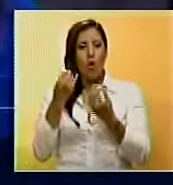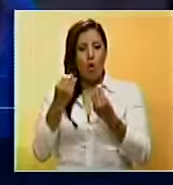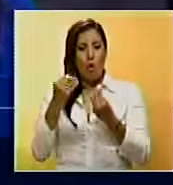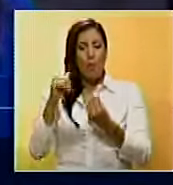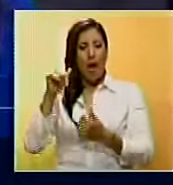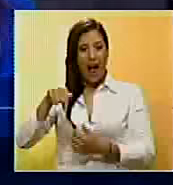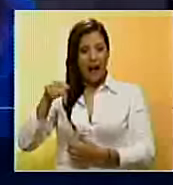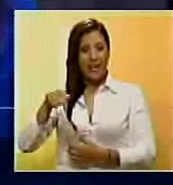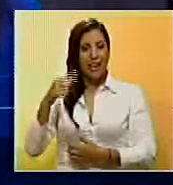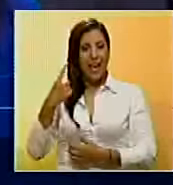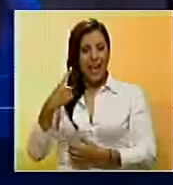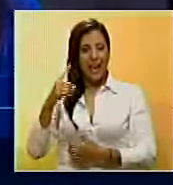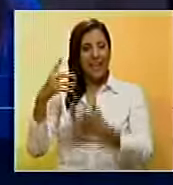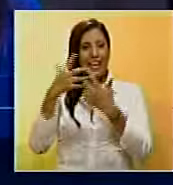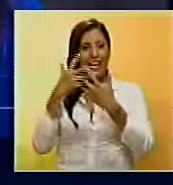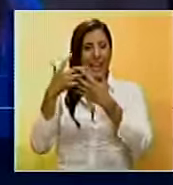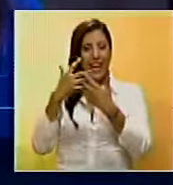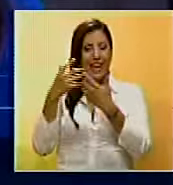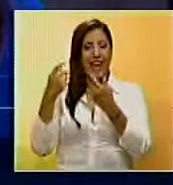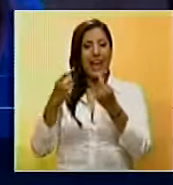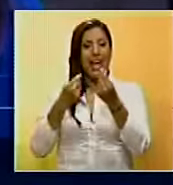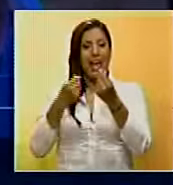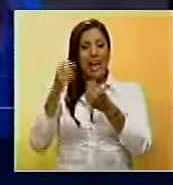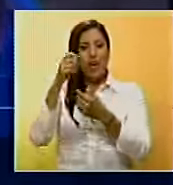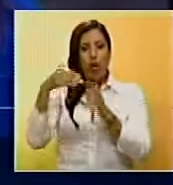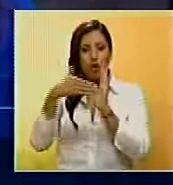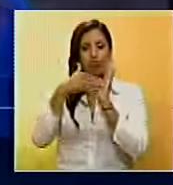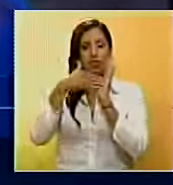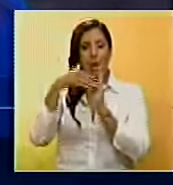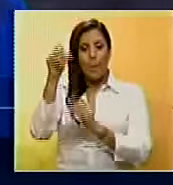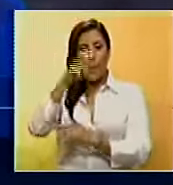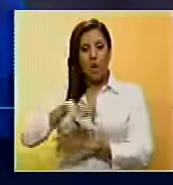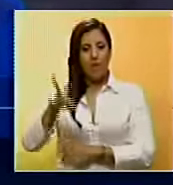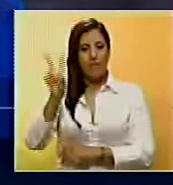ocurriendo actualmente en la guerra económica contra el pueblo de Venezuela.